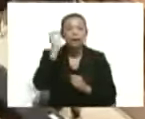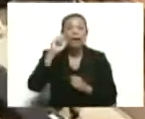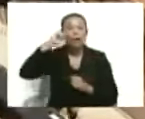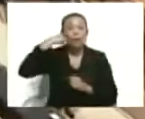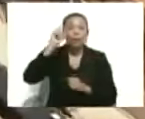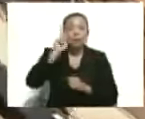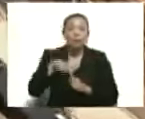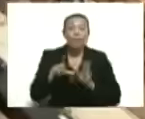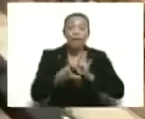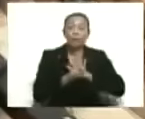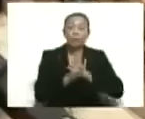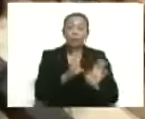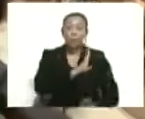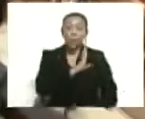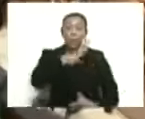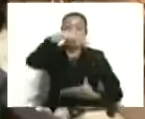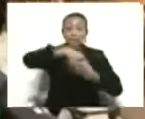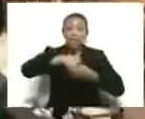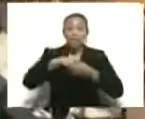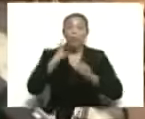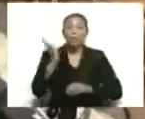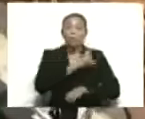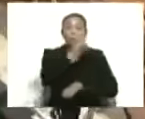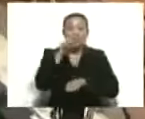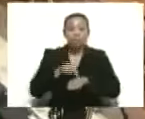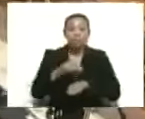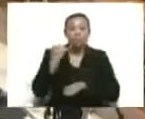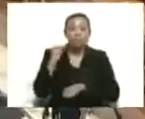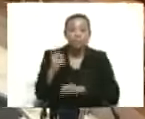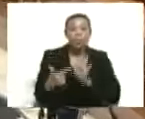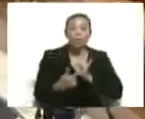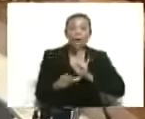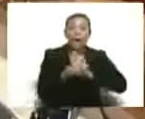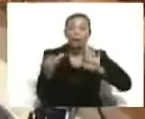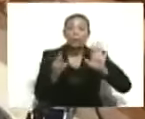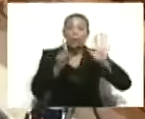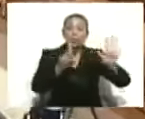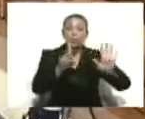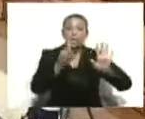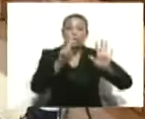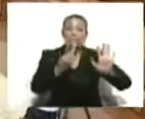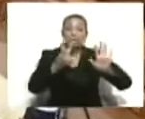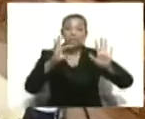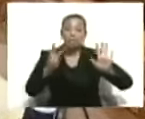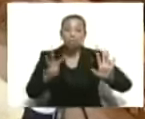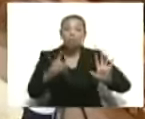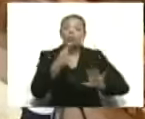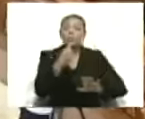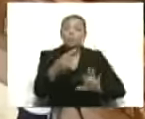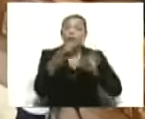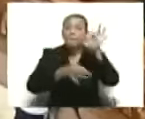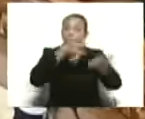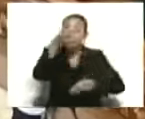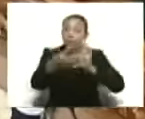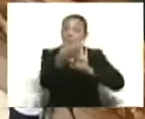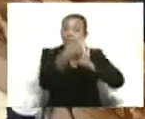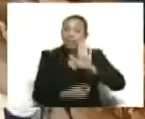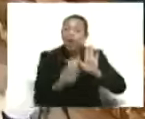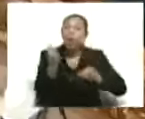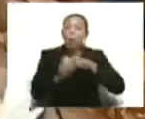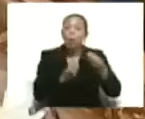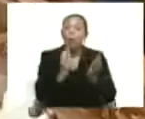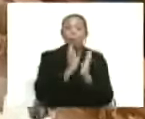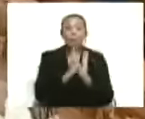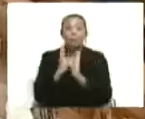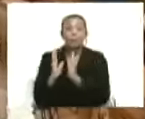Recordemos que el reglamento interno de la Asamblea Nacional en sus artículos 6, 7, 8 y 9 especifican cómo se da este